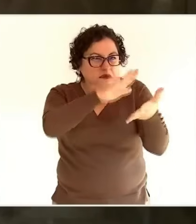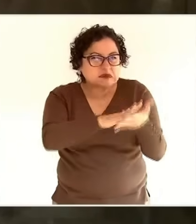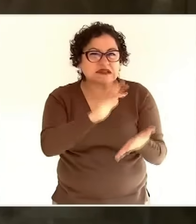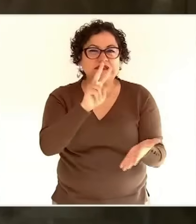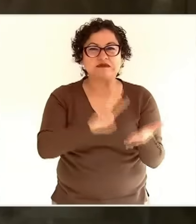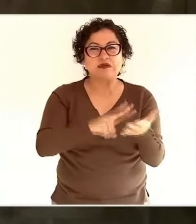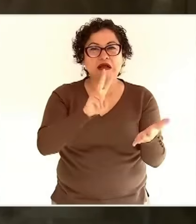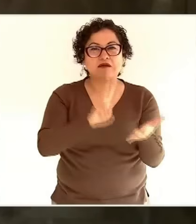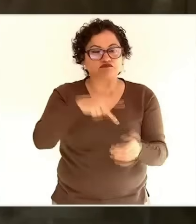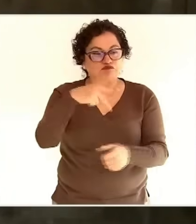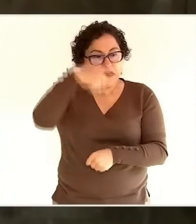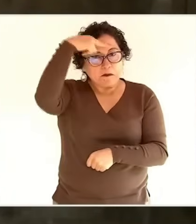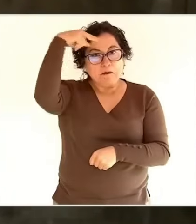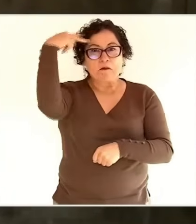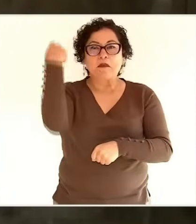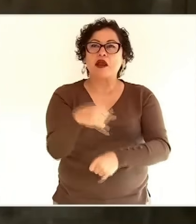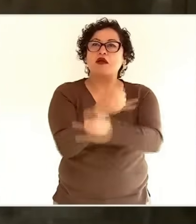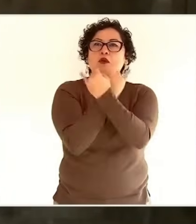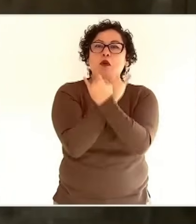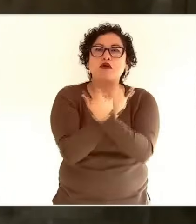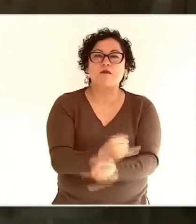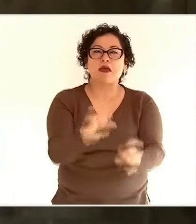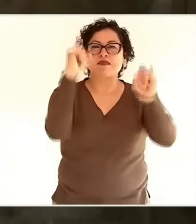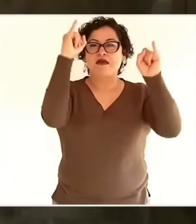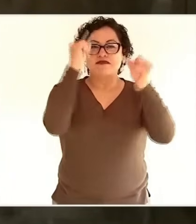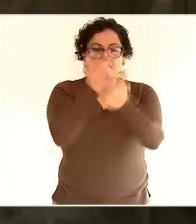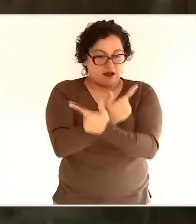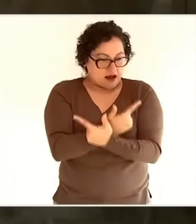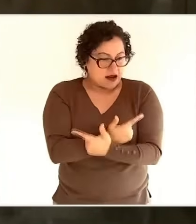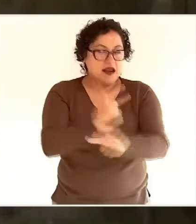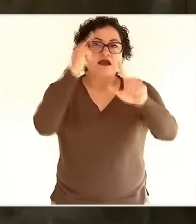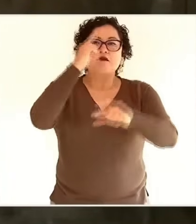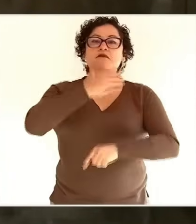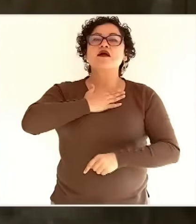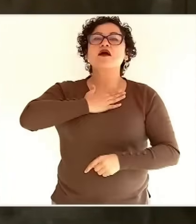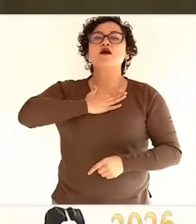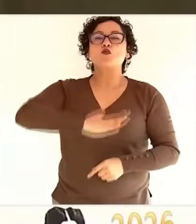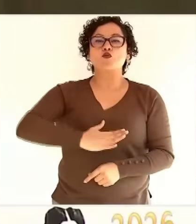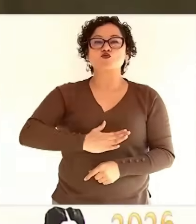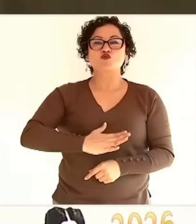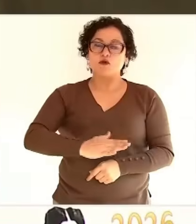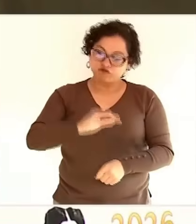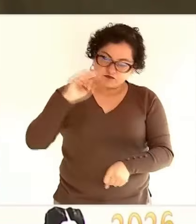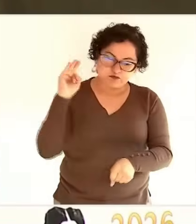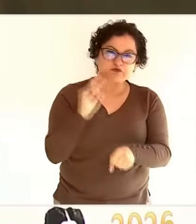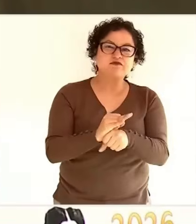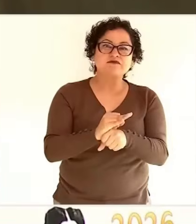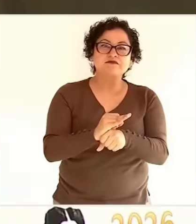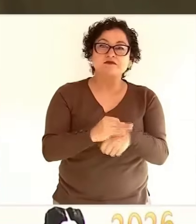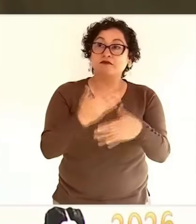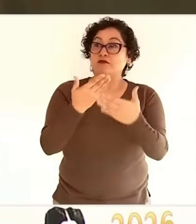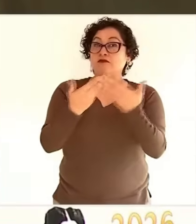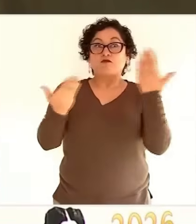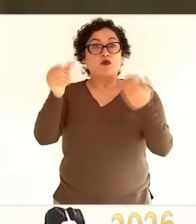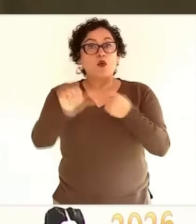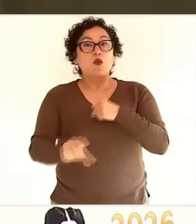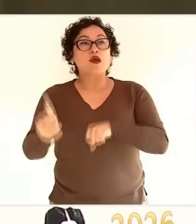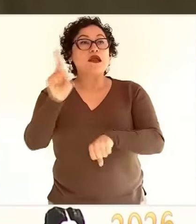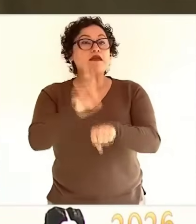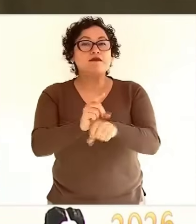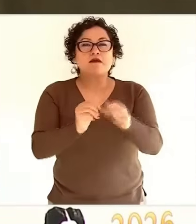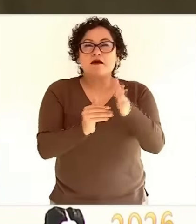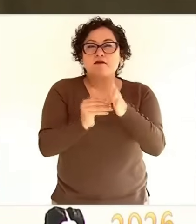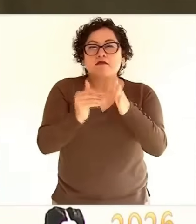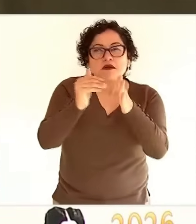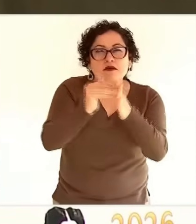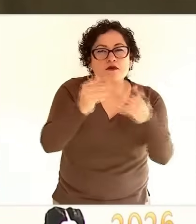México soberano, libre y justo. Así que hoy millones de mexicanas y